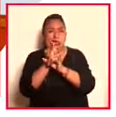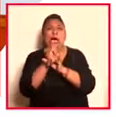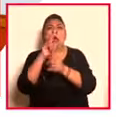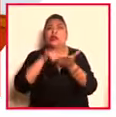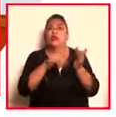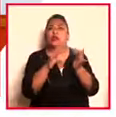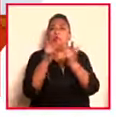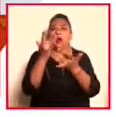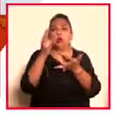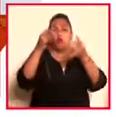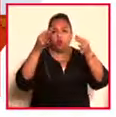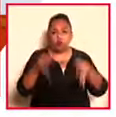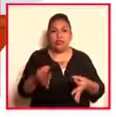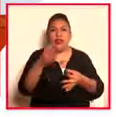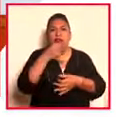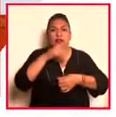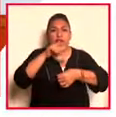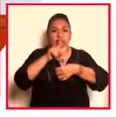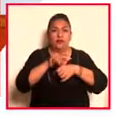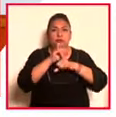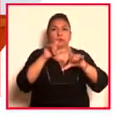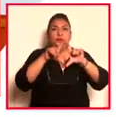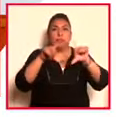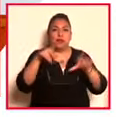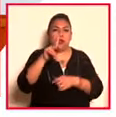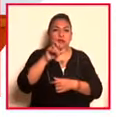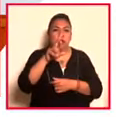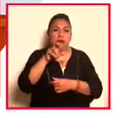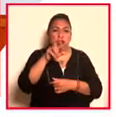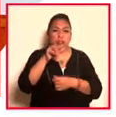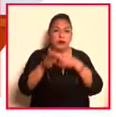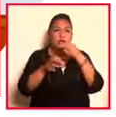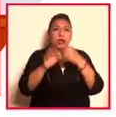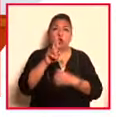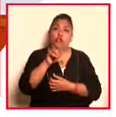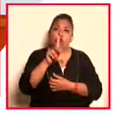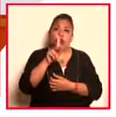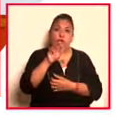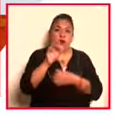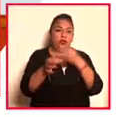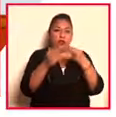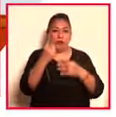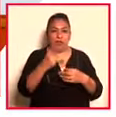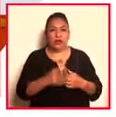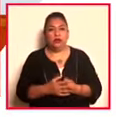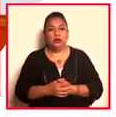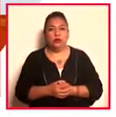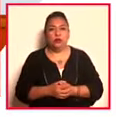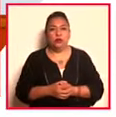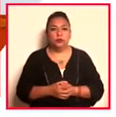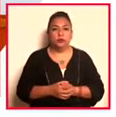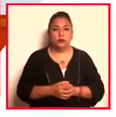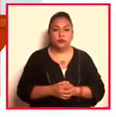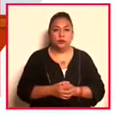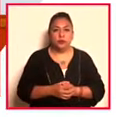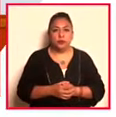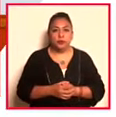del festival. Con información y texto de Karen Rivera, Rodrigo Peredo, Noticias 22.